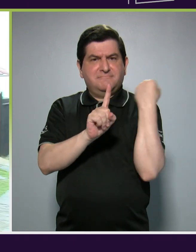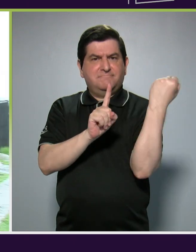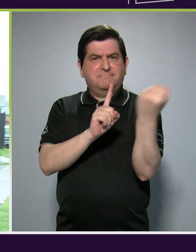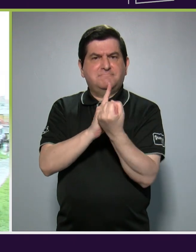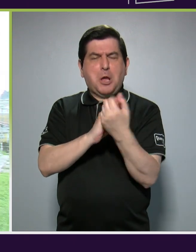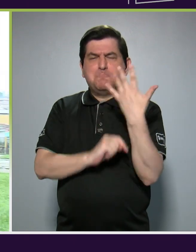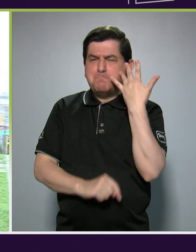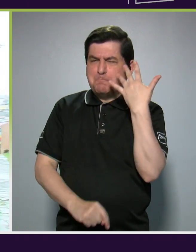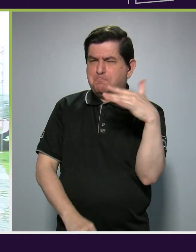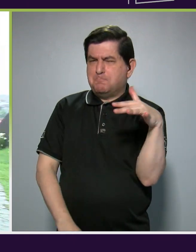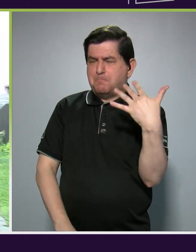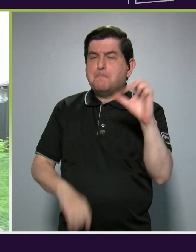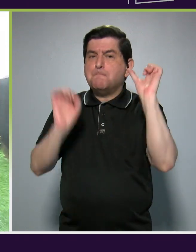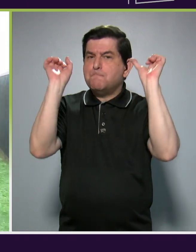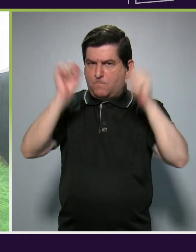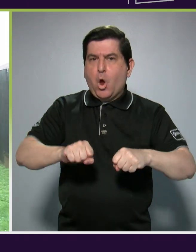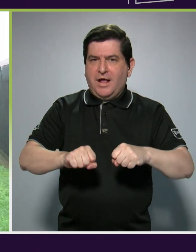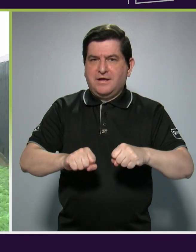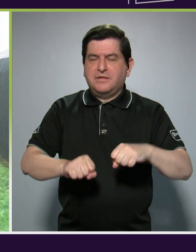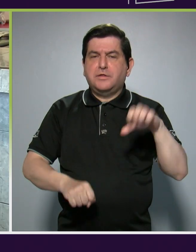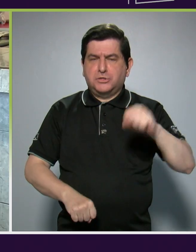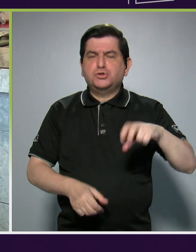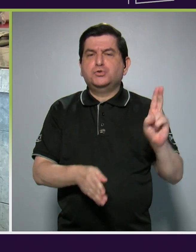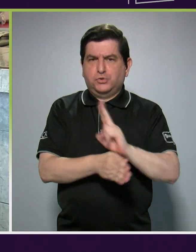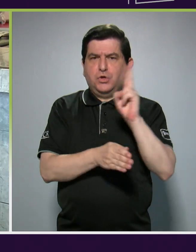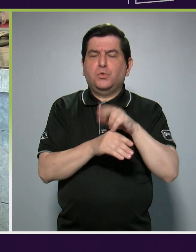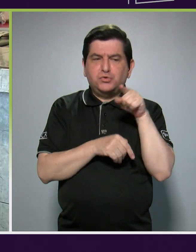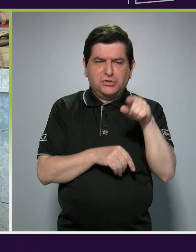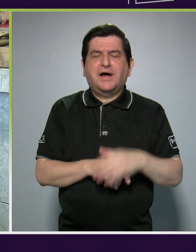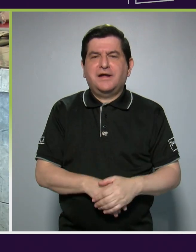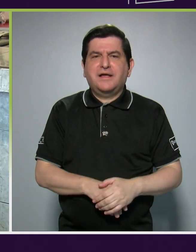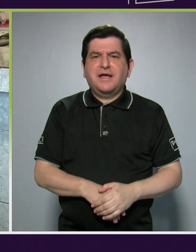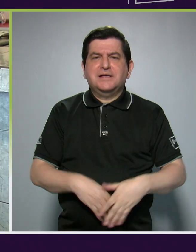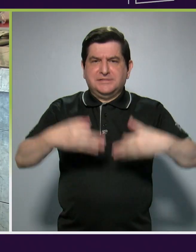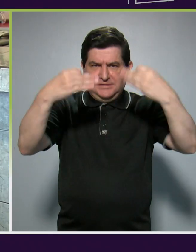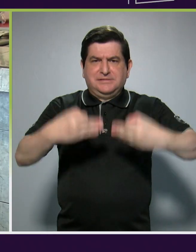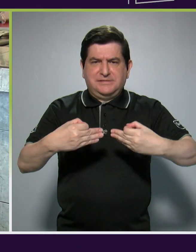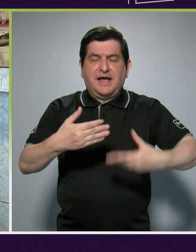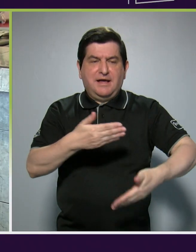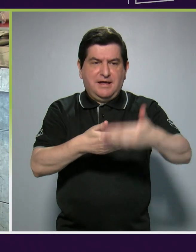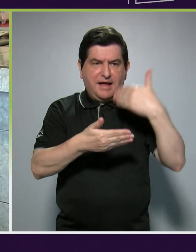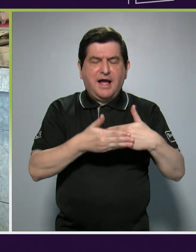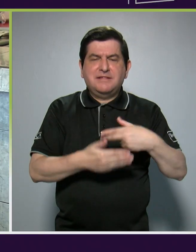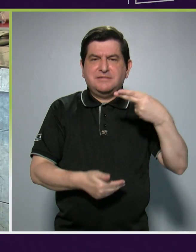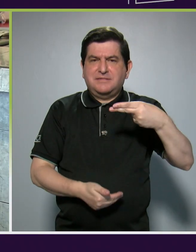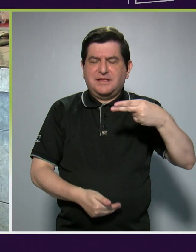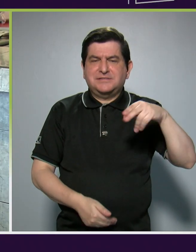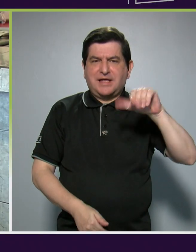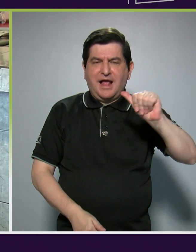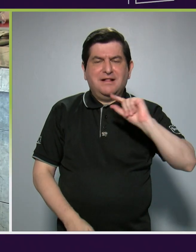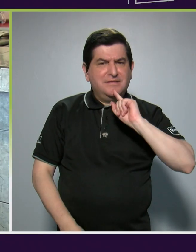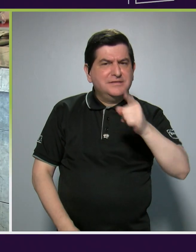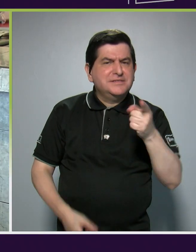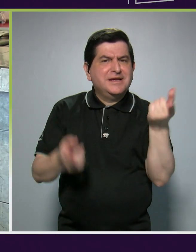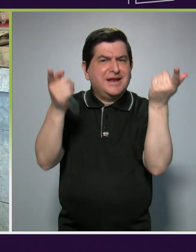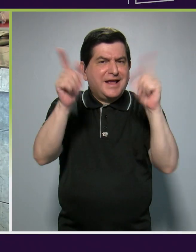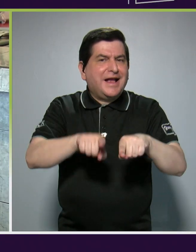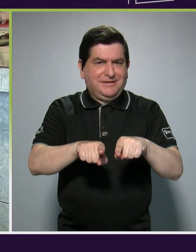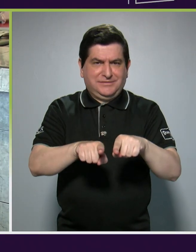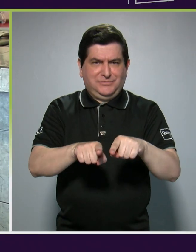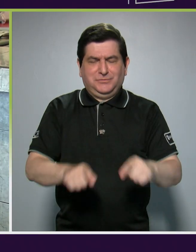situación parecida puede hacer uso de esta jurisprudencia. Ahora Hilda nos ha explicado de los casos